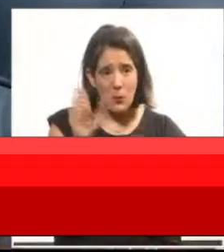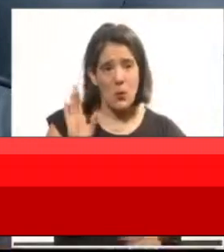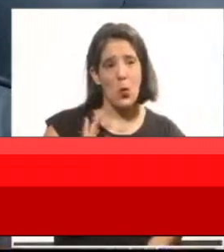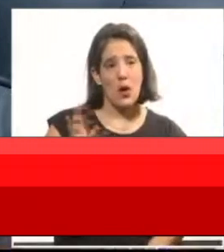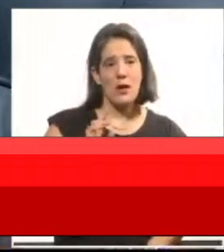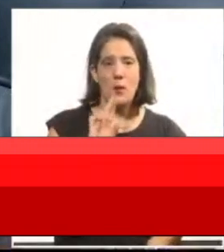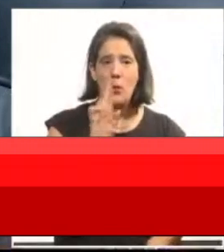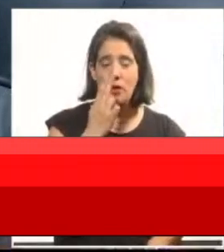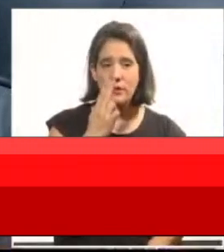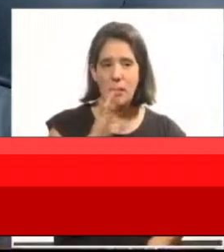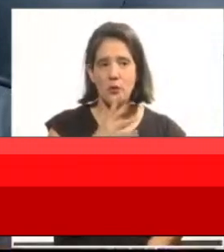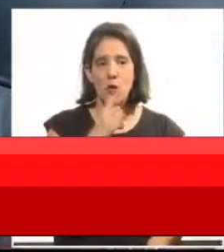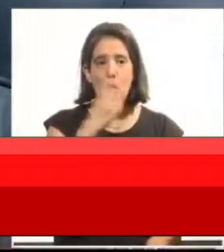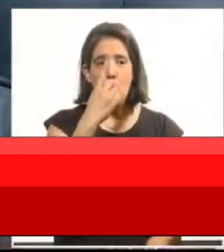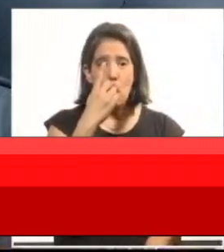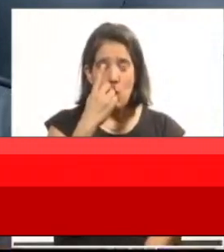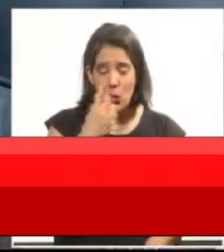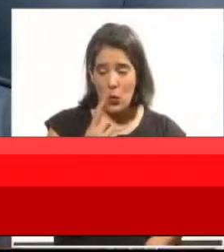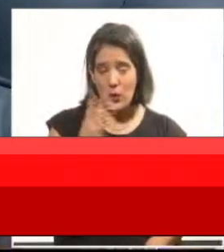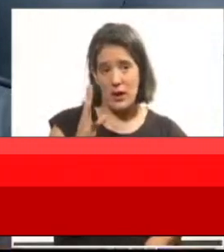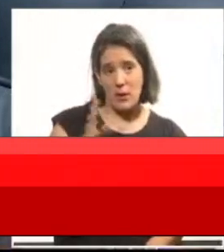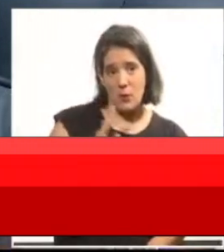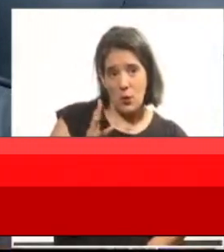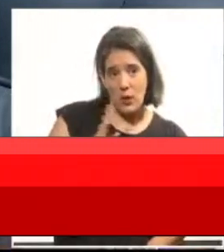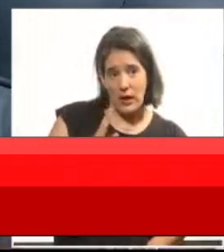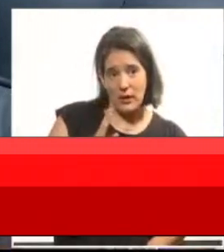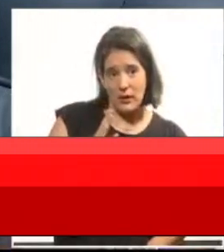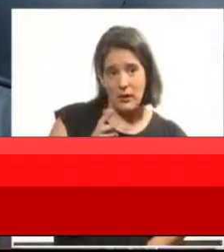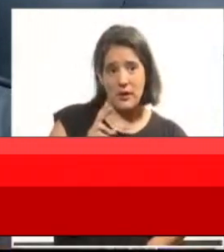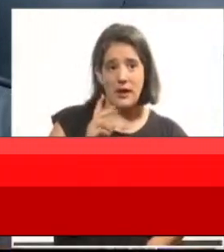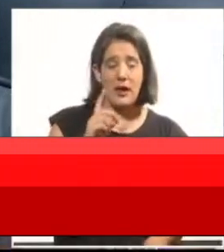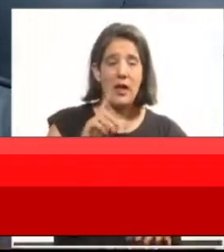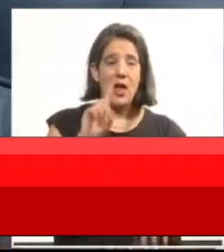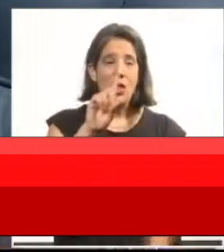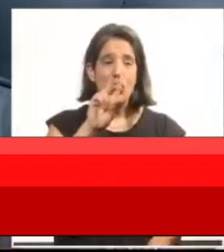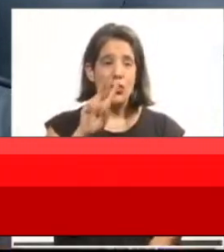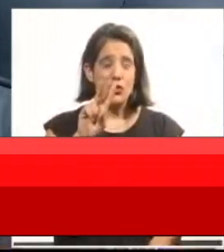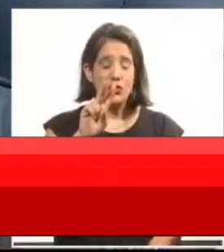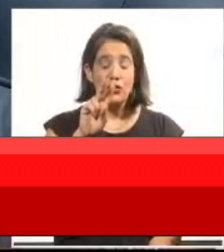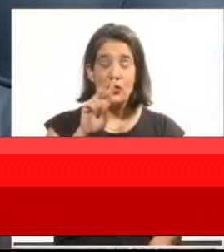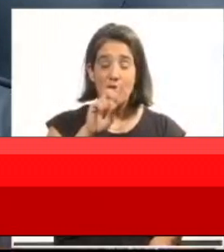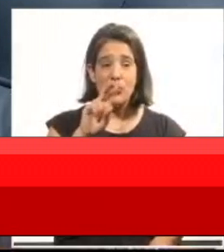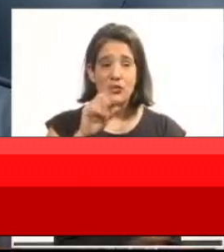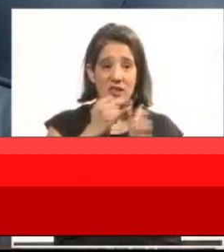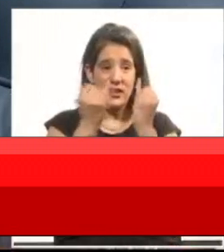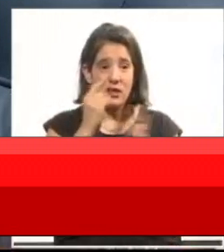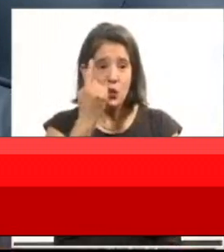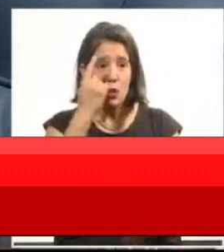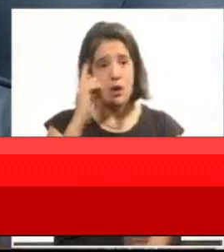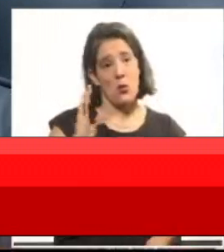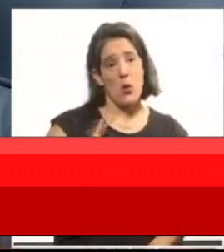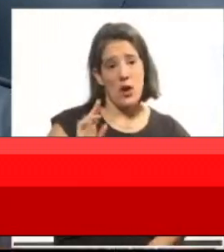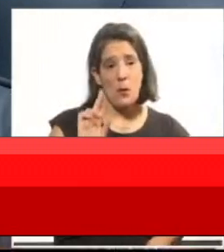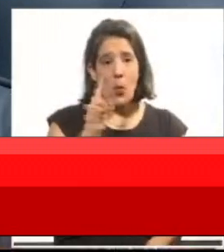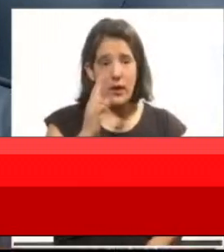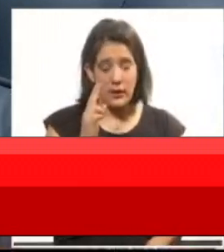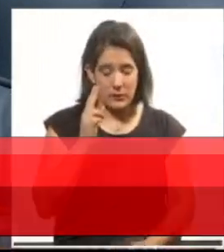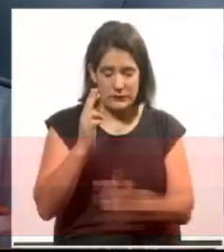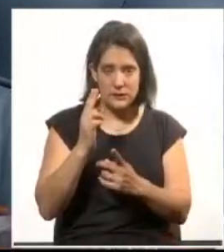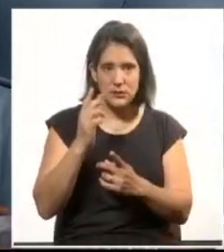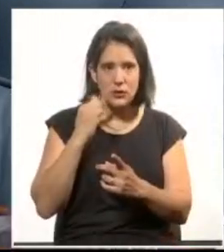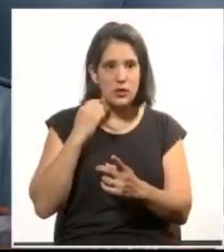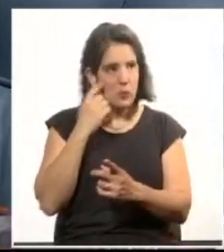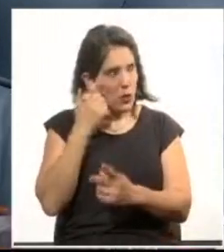un promedio de una mujer asesinada por su condición de género cada 12 días. No puede entonces al presente negarse que este es un